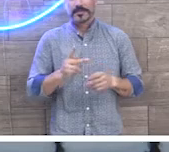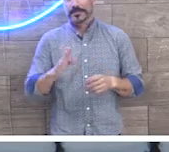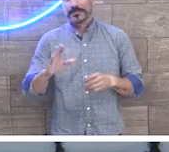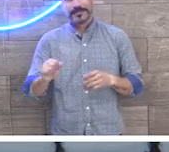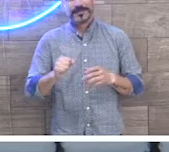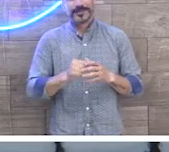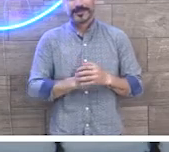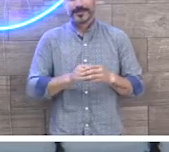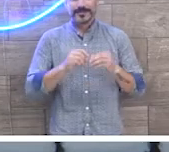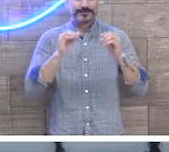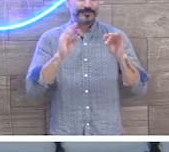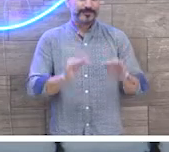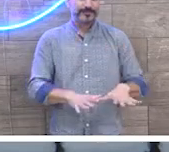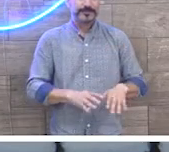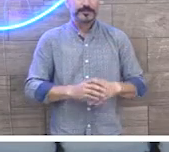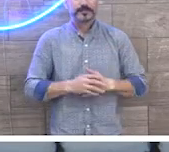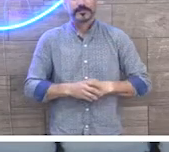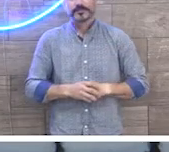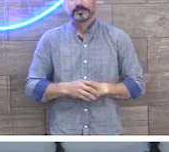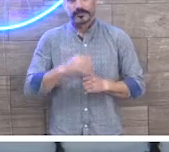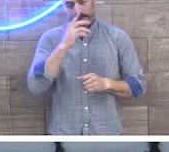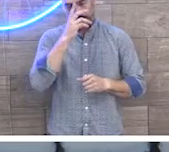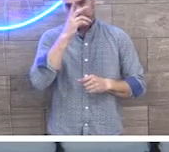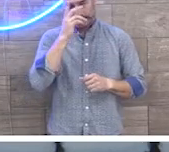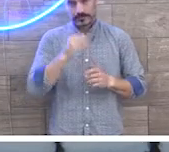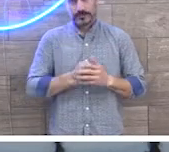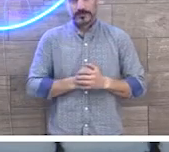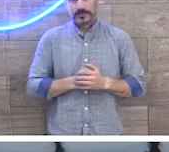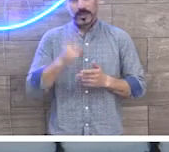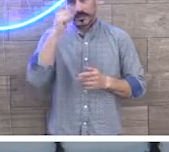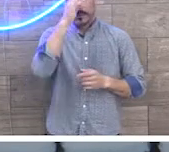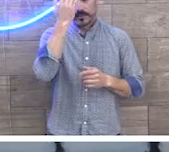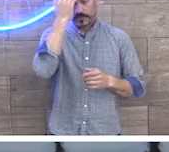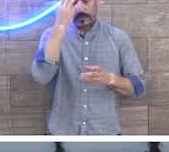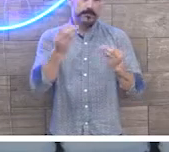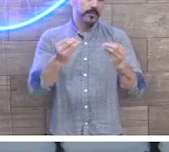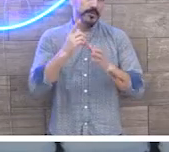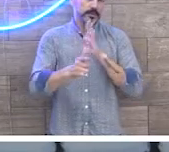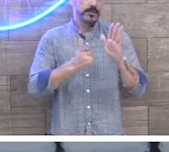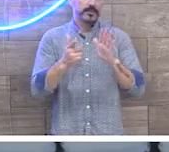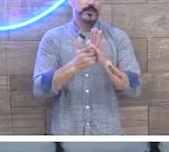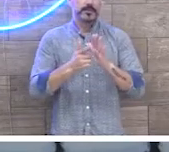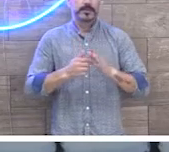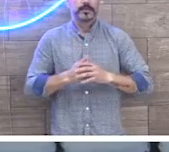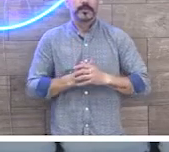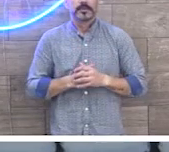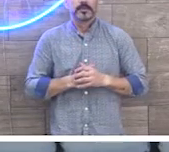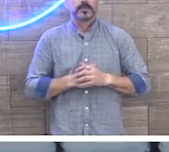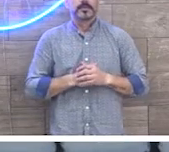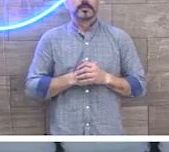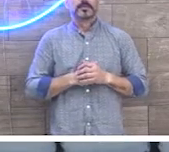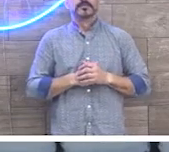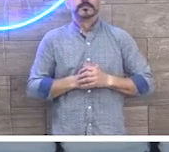ya se convirtió en letra muerta, ¿no? Y entonces, pues a ver quién la conoce, quién la sabe, quién la demanda, y sobre todo